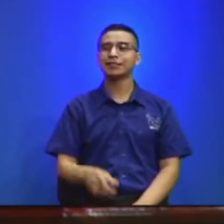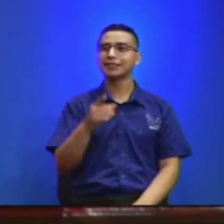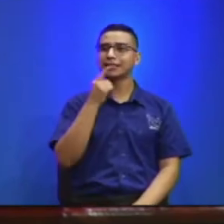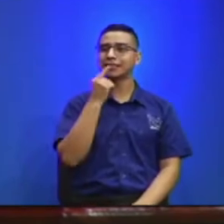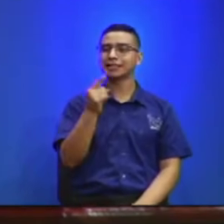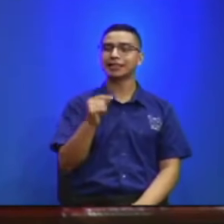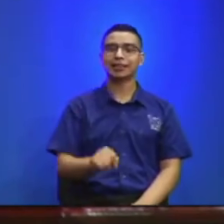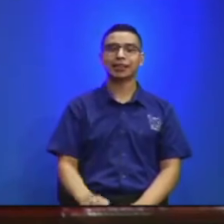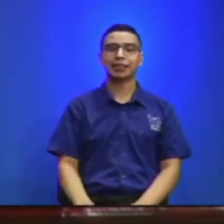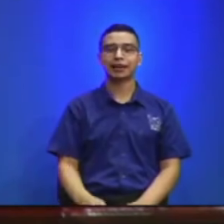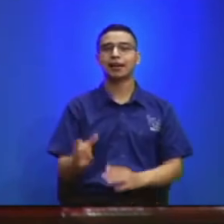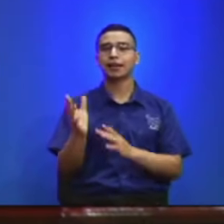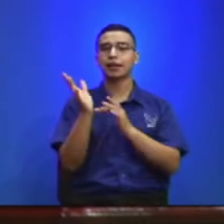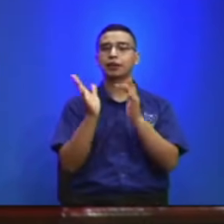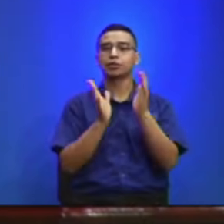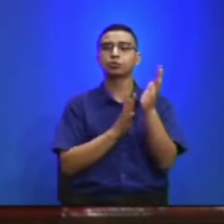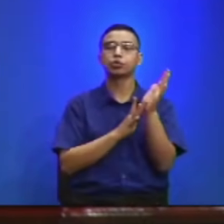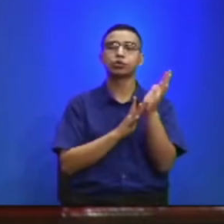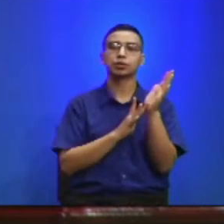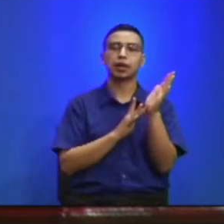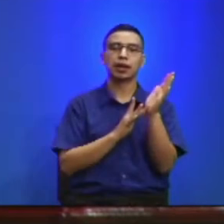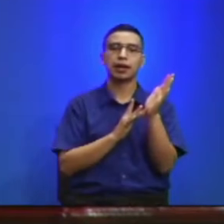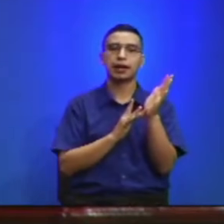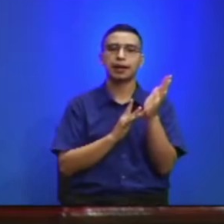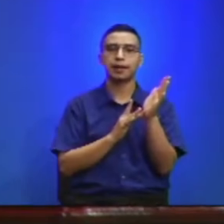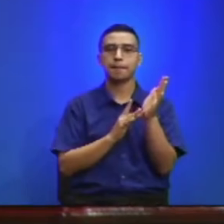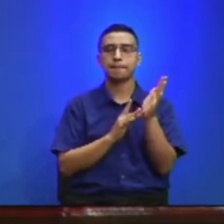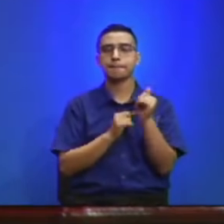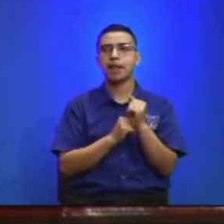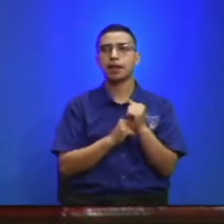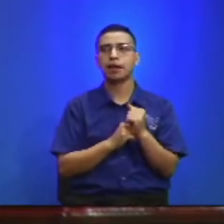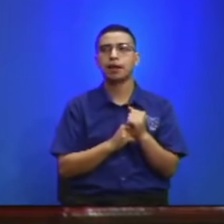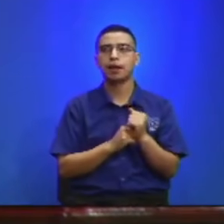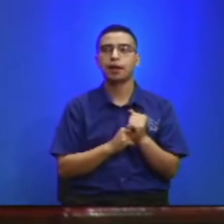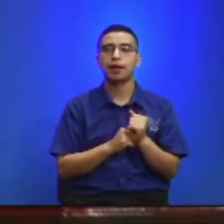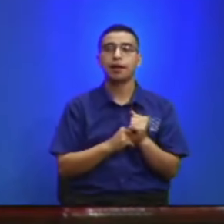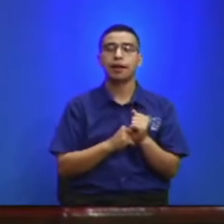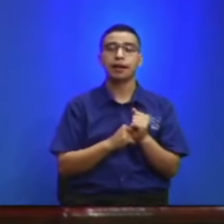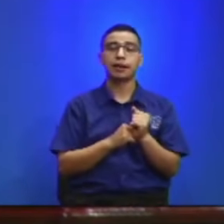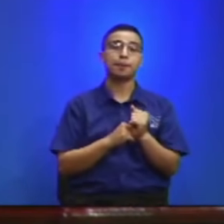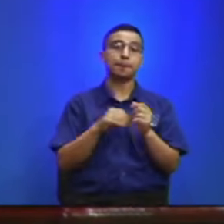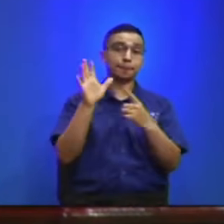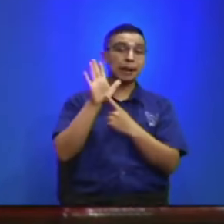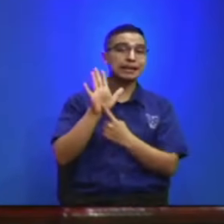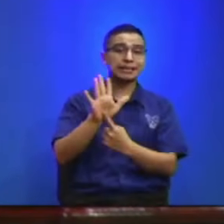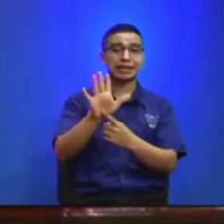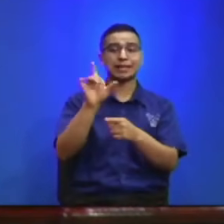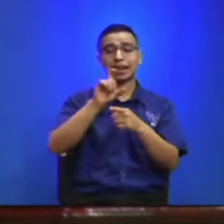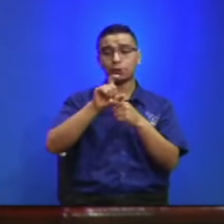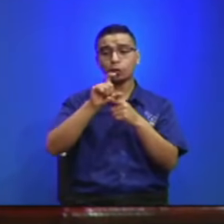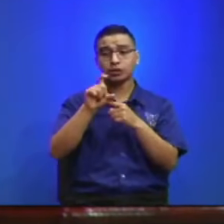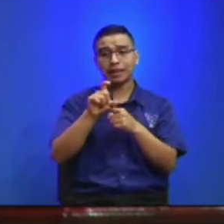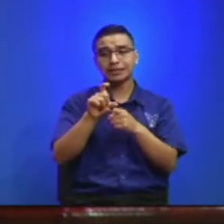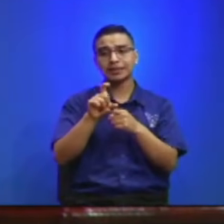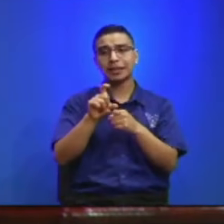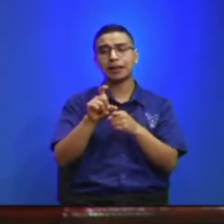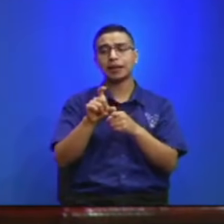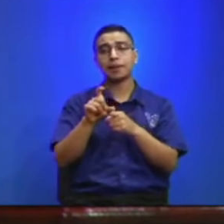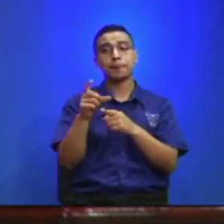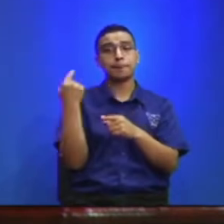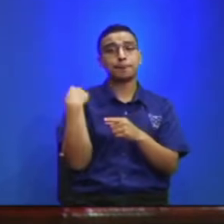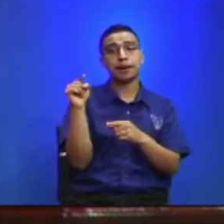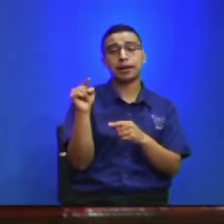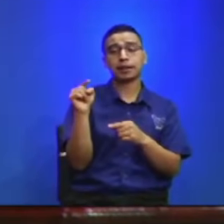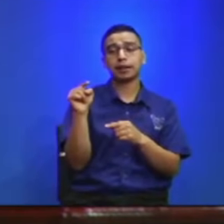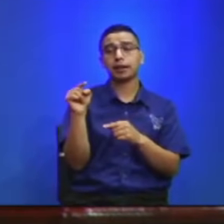ahora en adelante va a saber ángeles vas a leer mano es no puede ser que esto no sea deleite